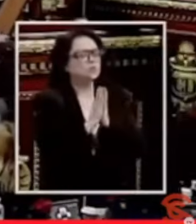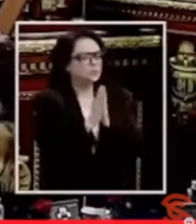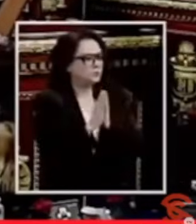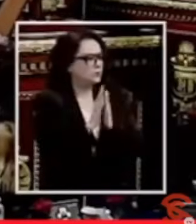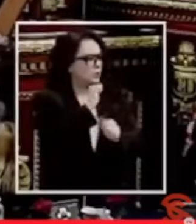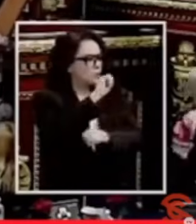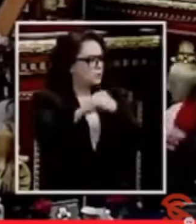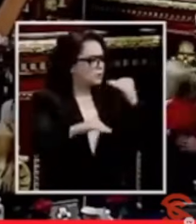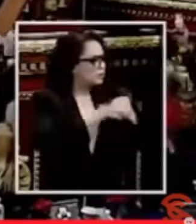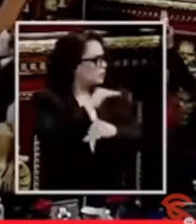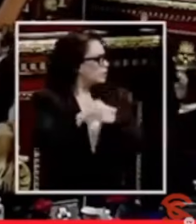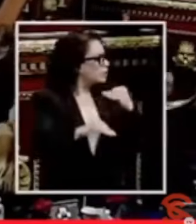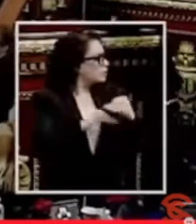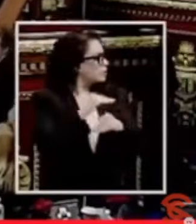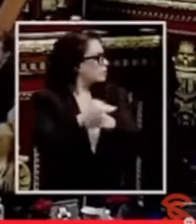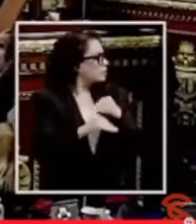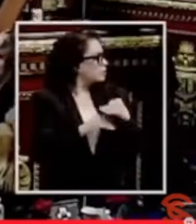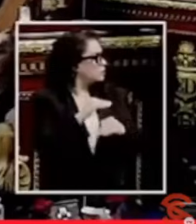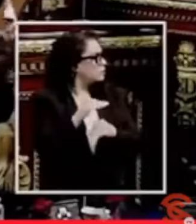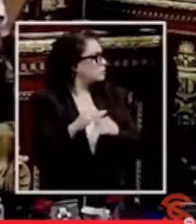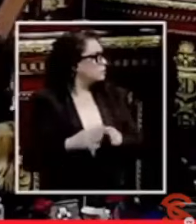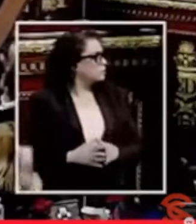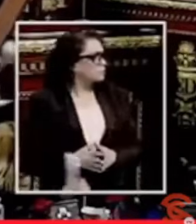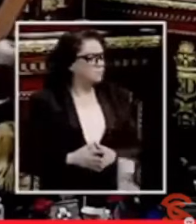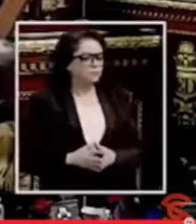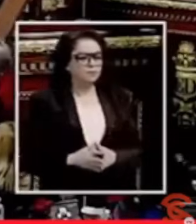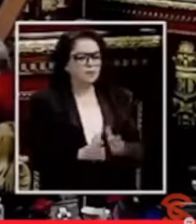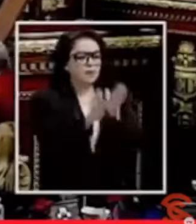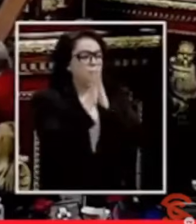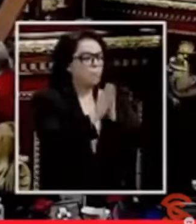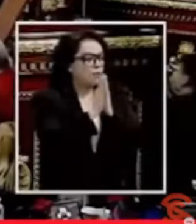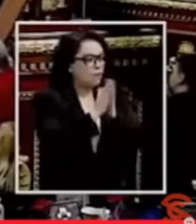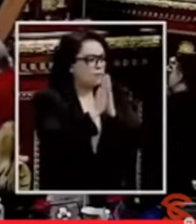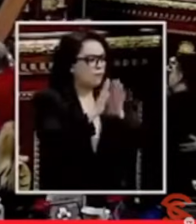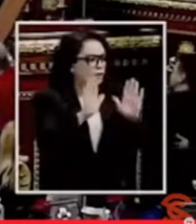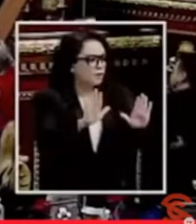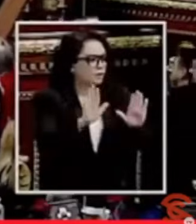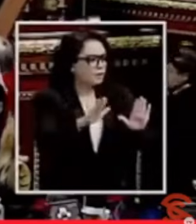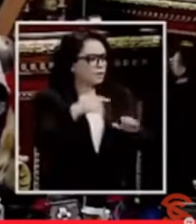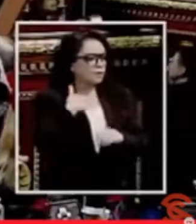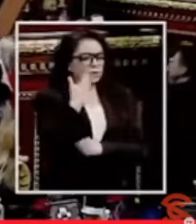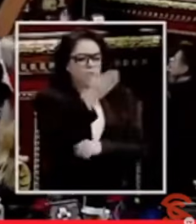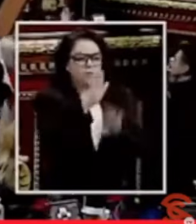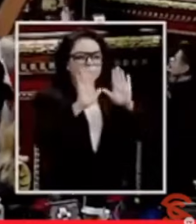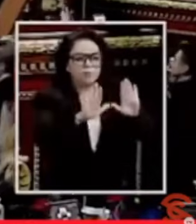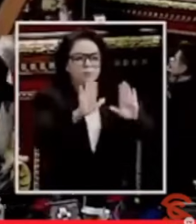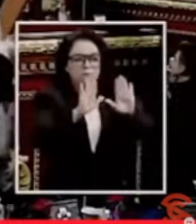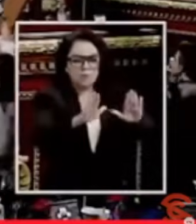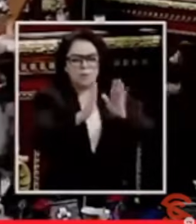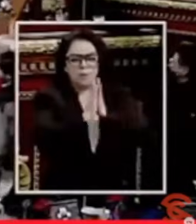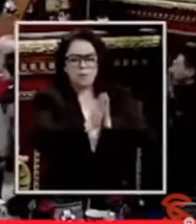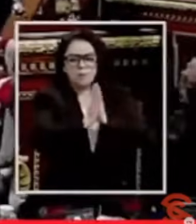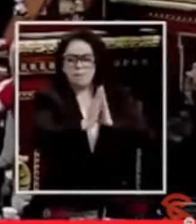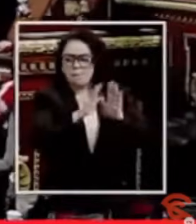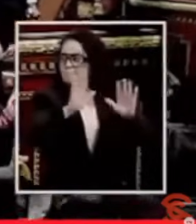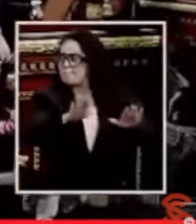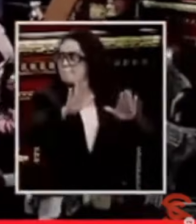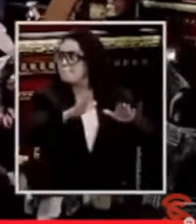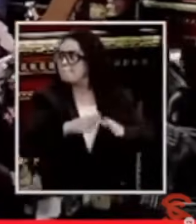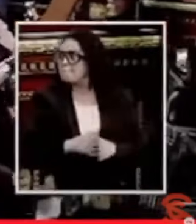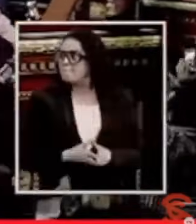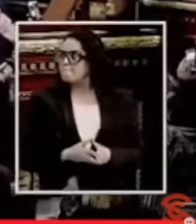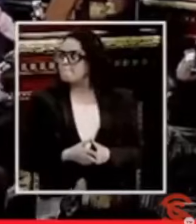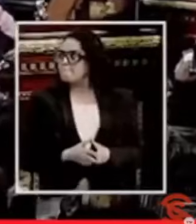una altura muy grande, porque la gente de la ciudad lo merece. Nos pusieron en el Congreso para legislar,